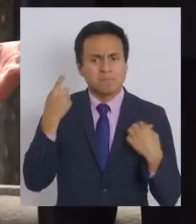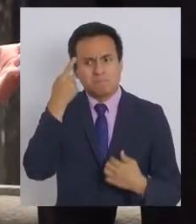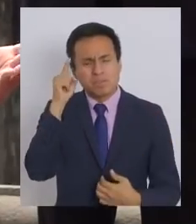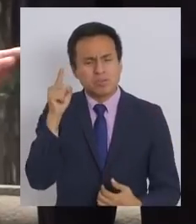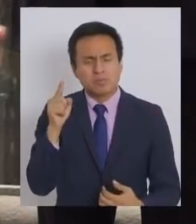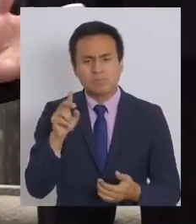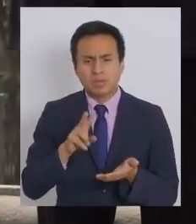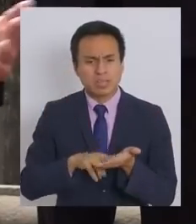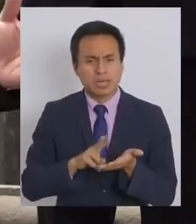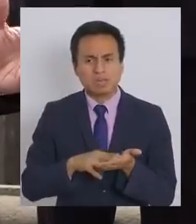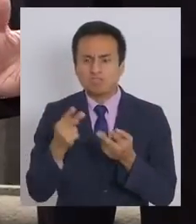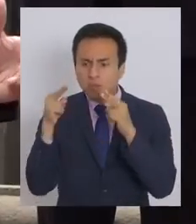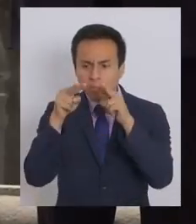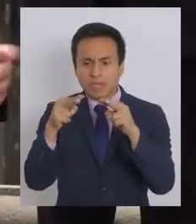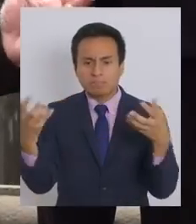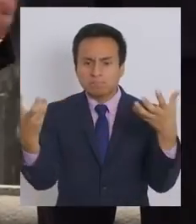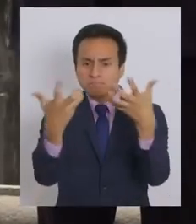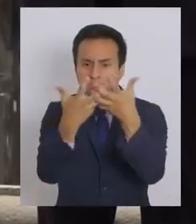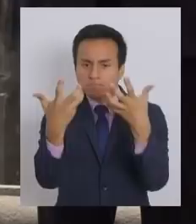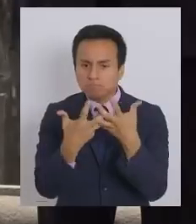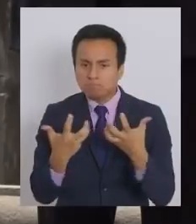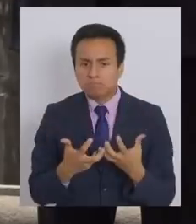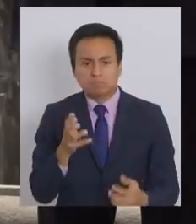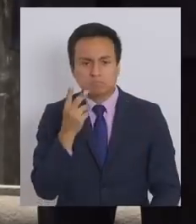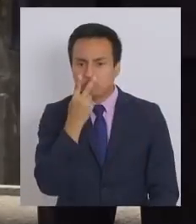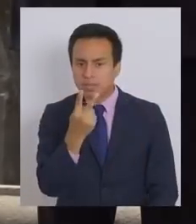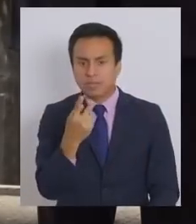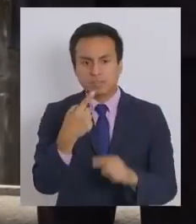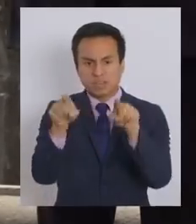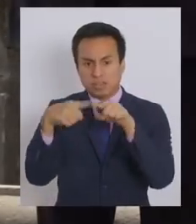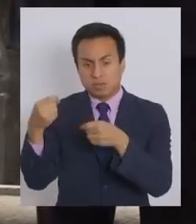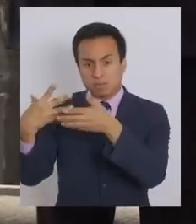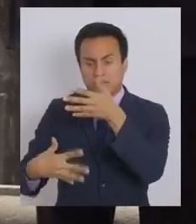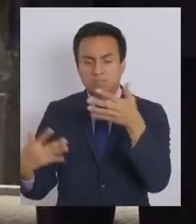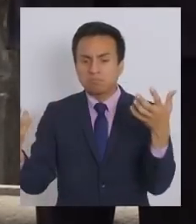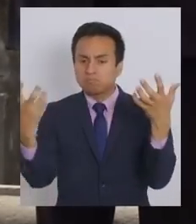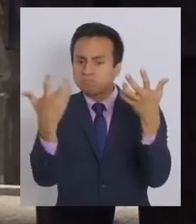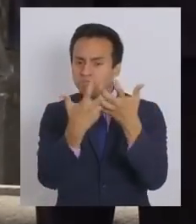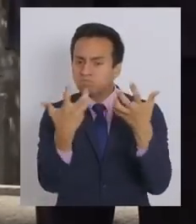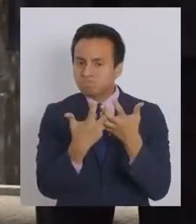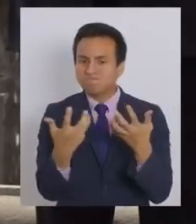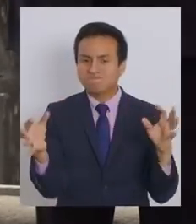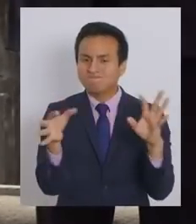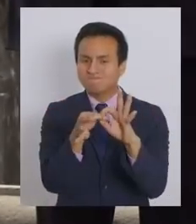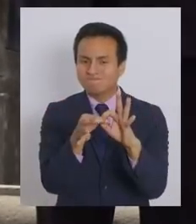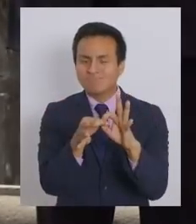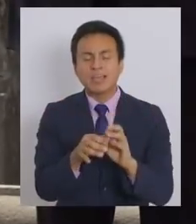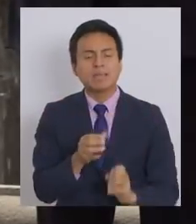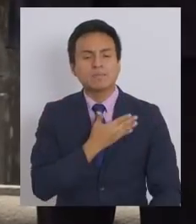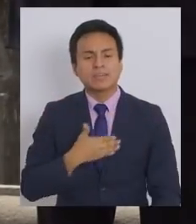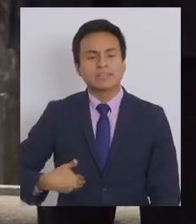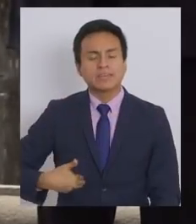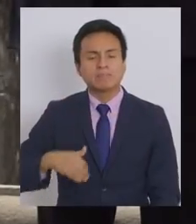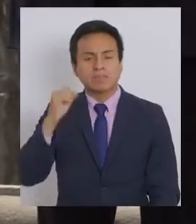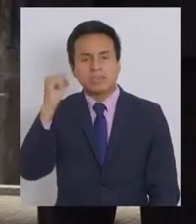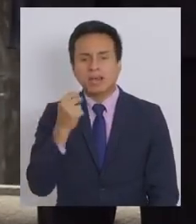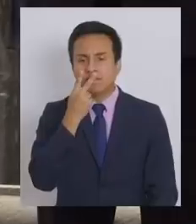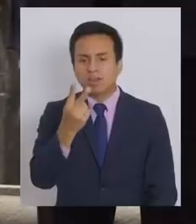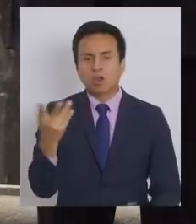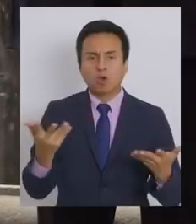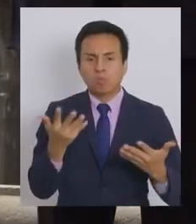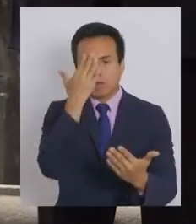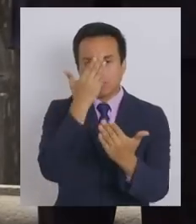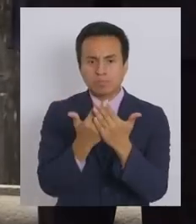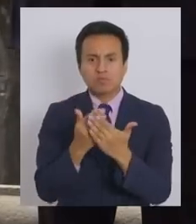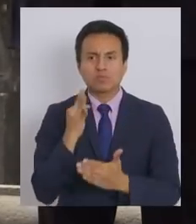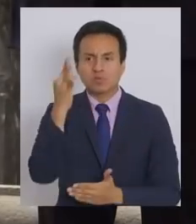miran cuáles son las coincidencias, que tal vez son muchas más que las diferencias. Así que estoy aquí con el presidente Piñera para ver cómo afrontamos el